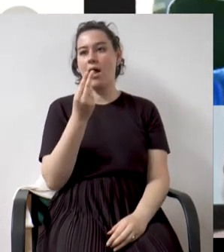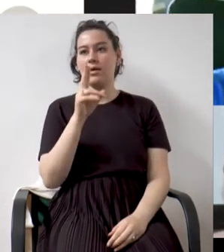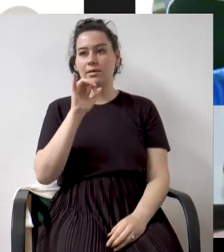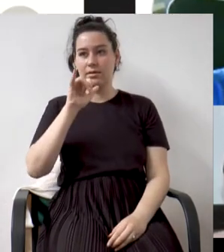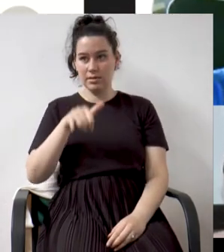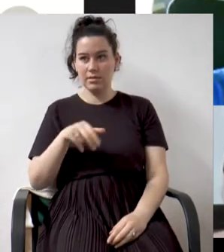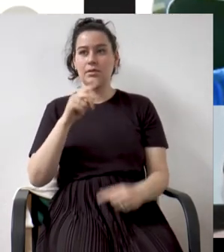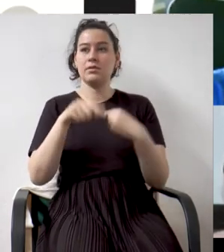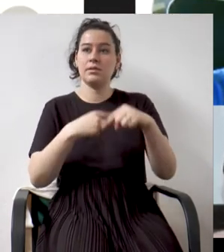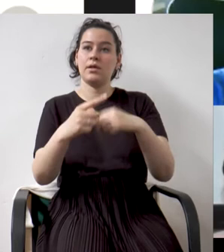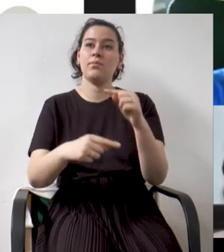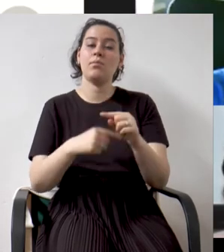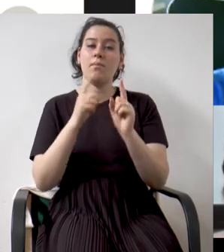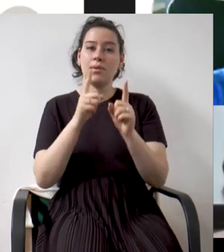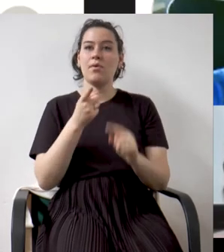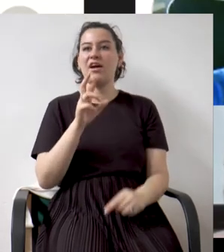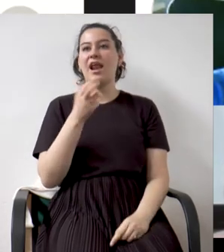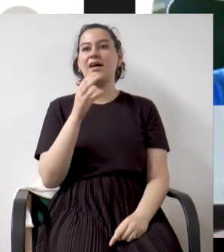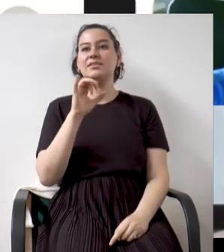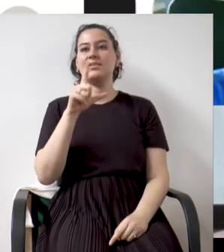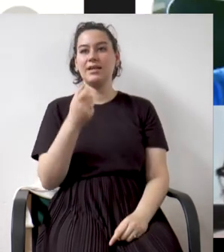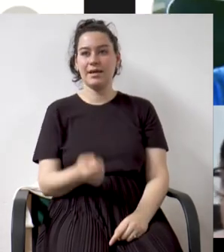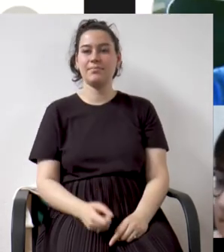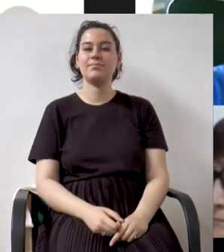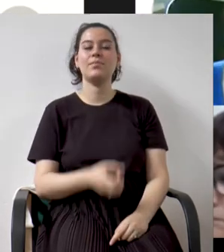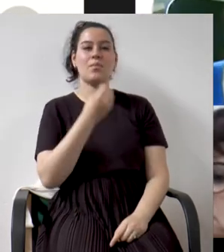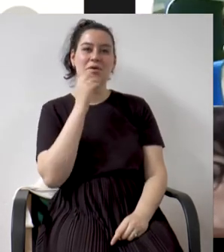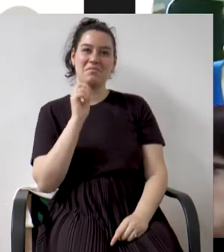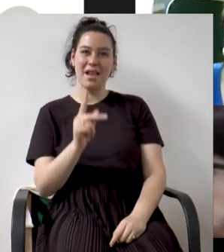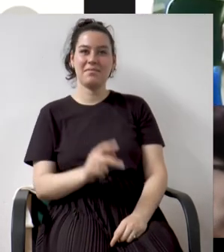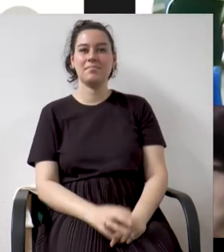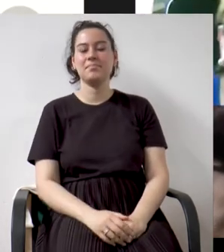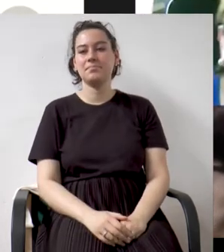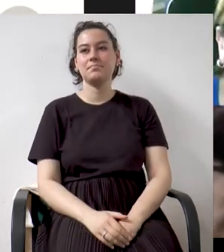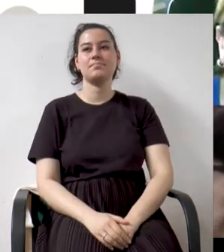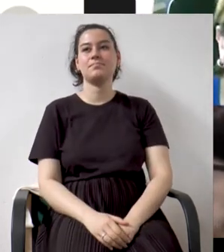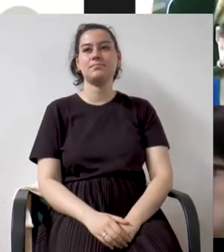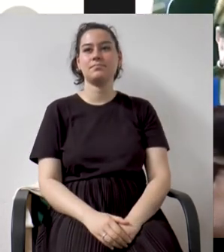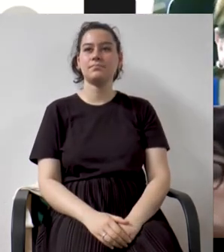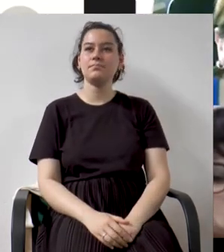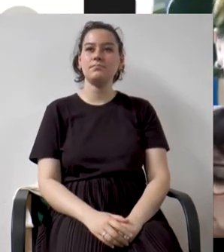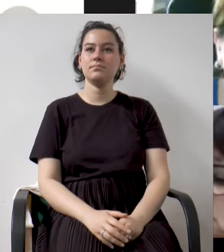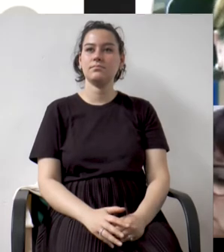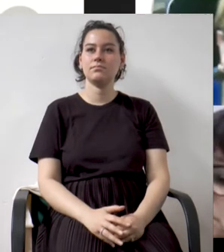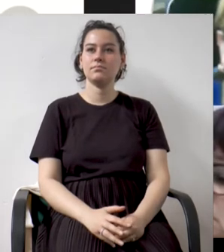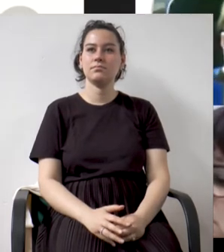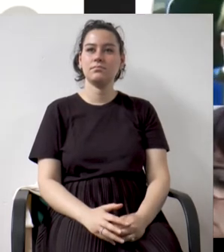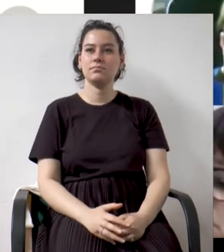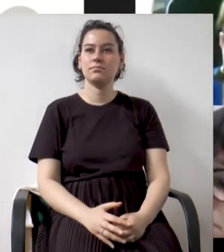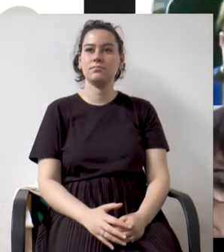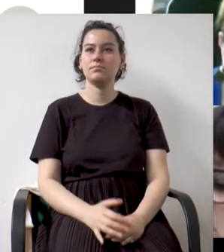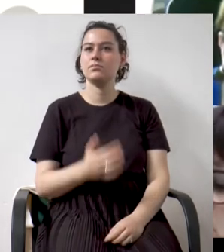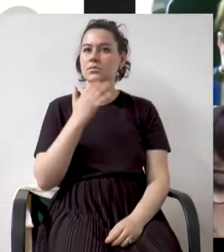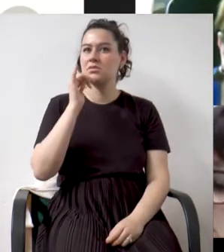Seguimos entonces, si les parece, con Graciela. Bueno, dale. Ahí Martina Graciela iba a precisar presentar